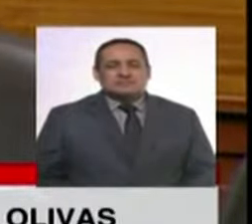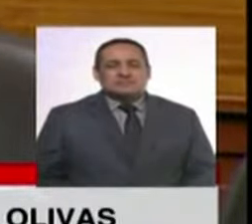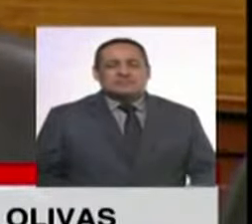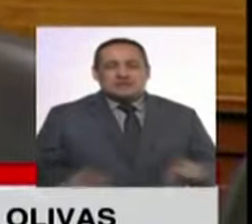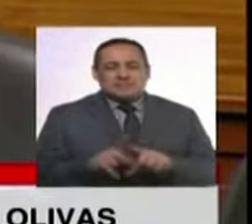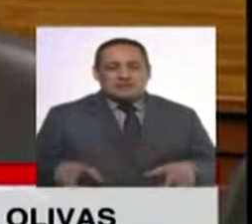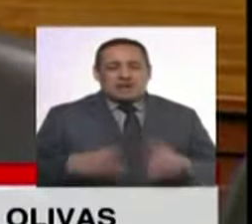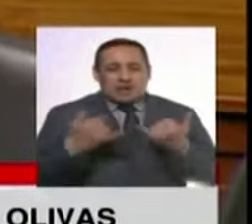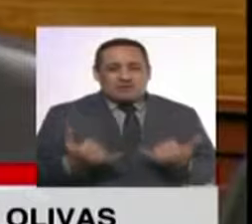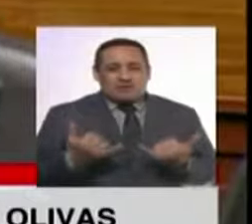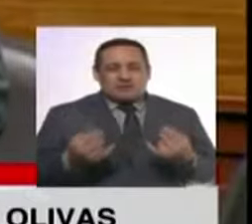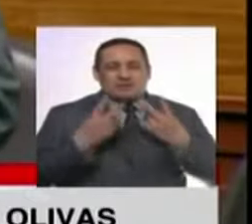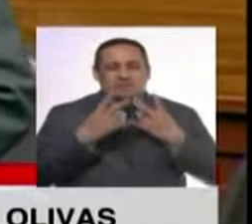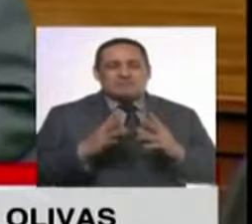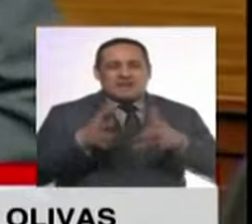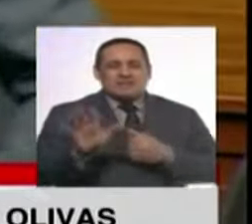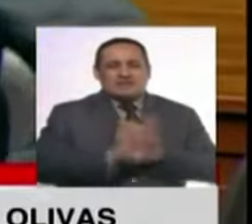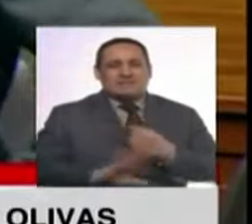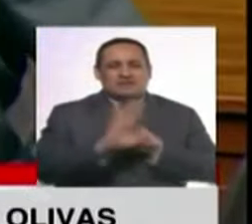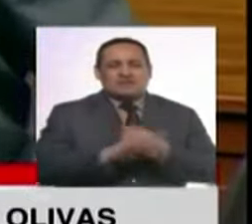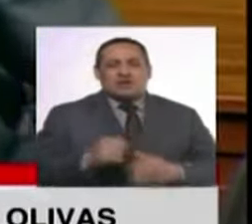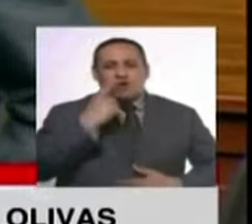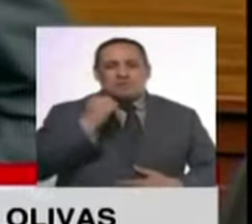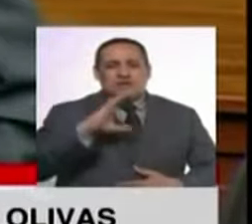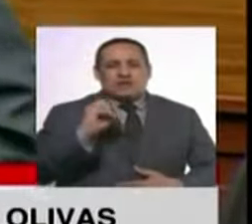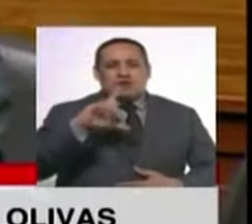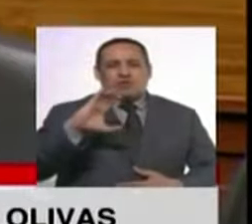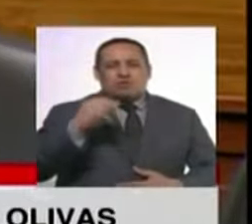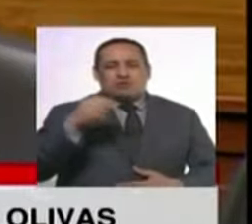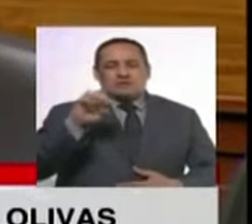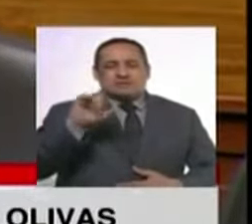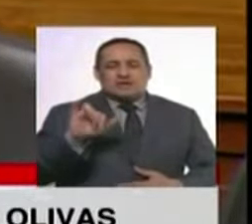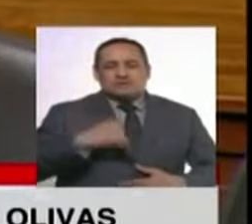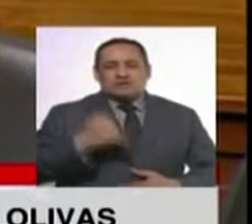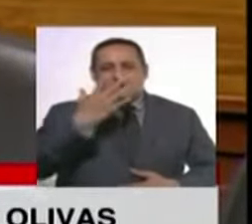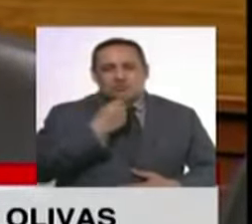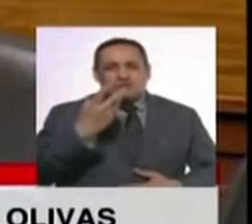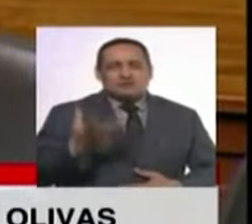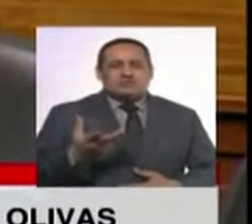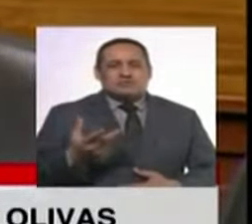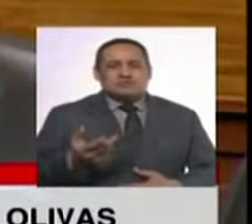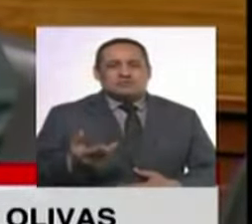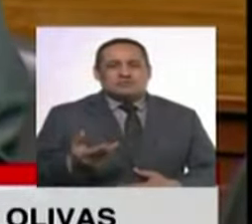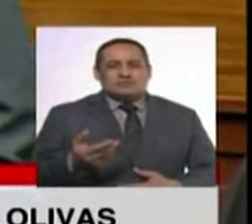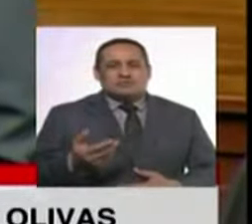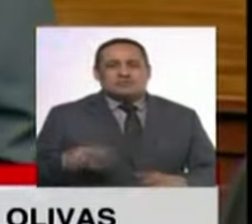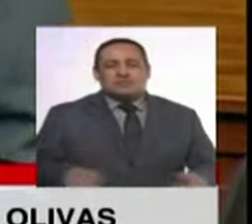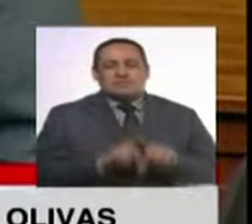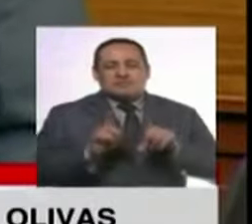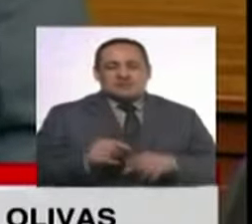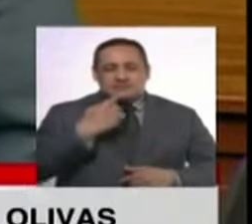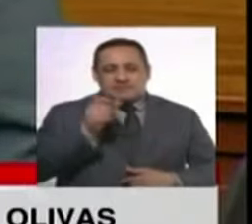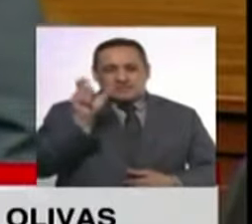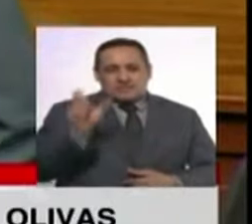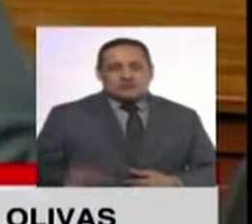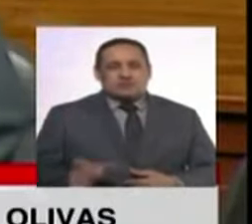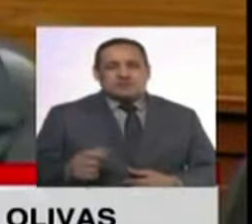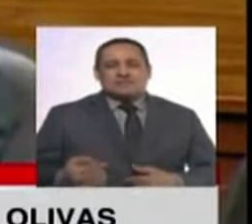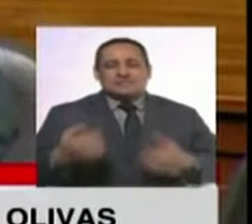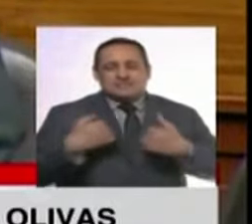ahora van a defender al Señor colchado Qué bonita Gracias este señor